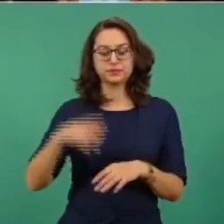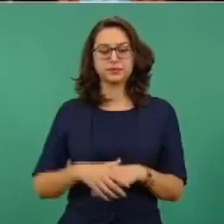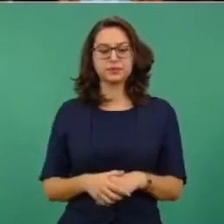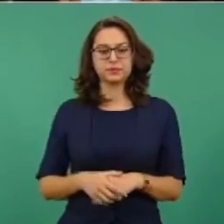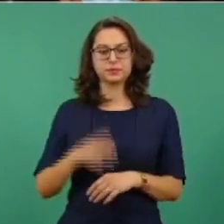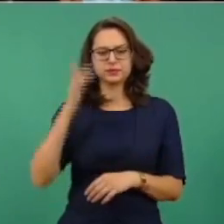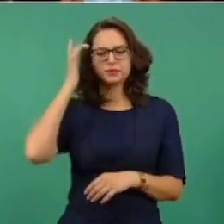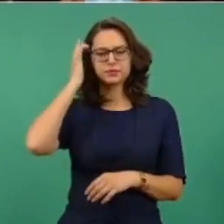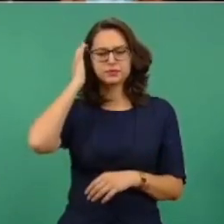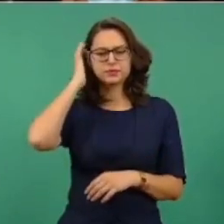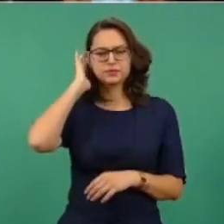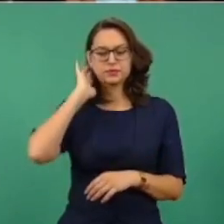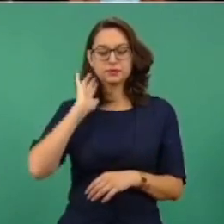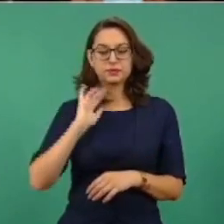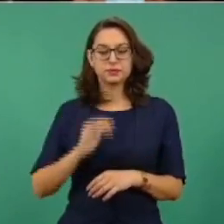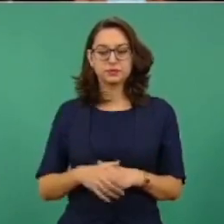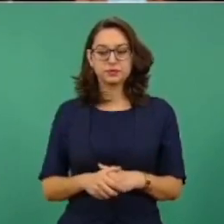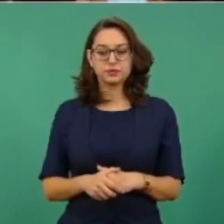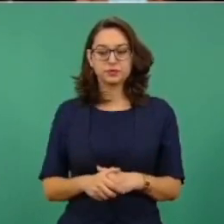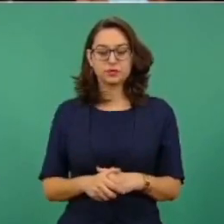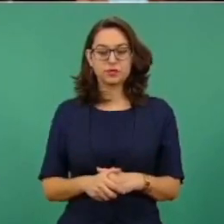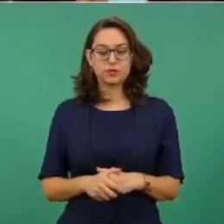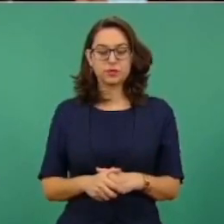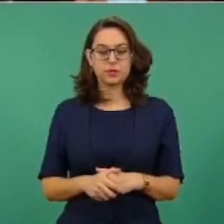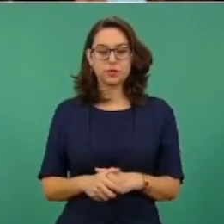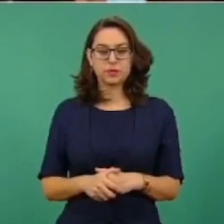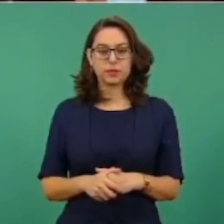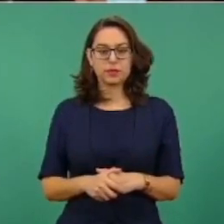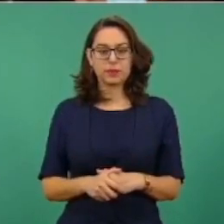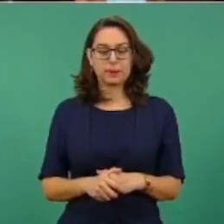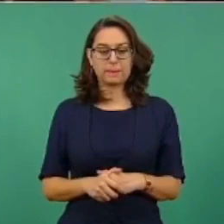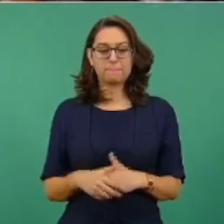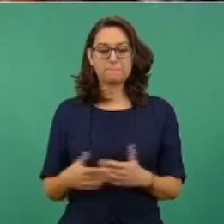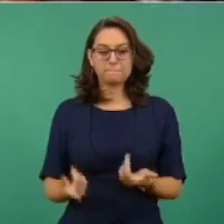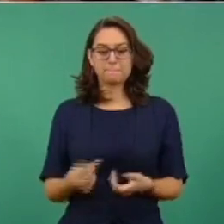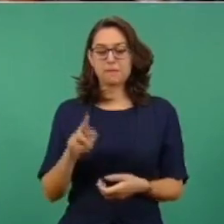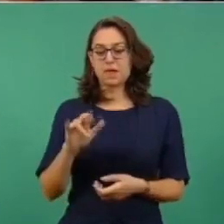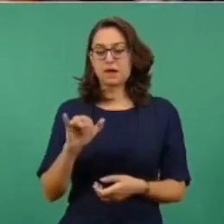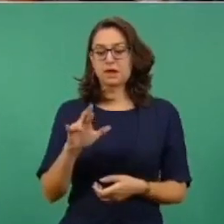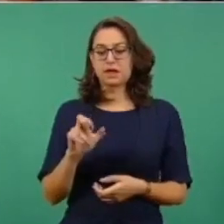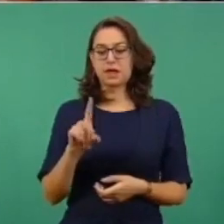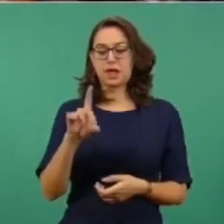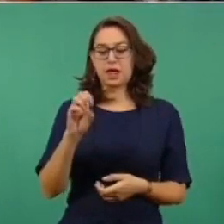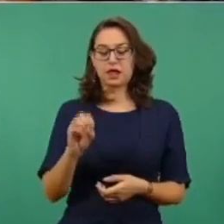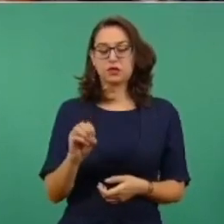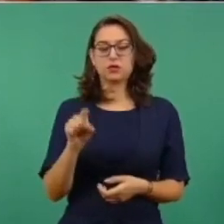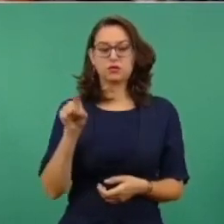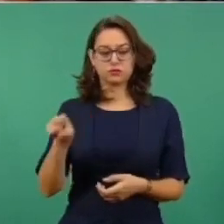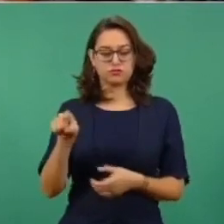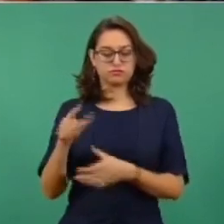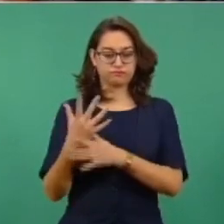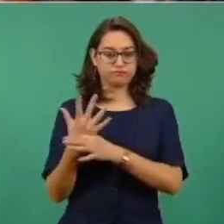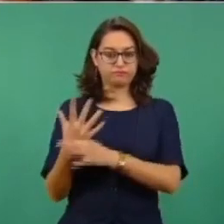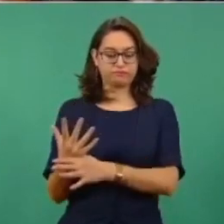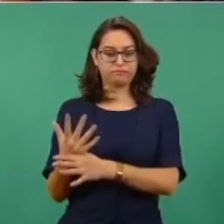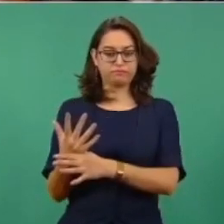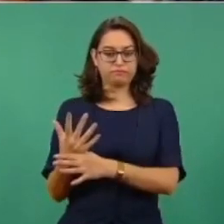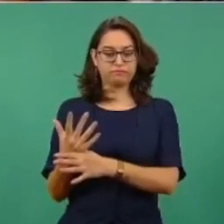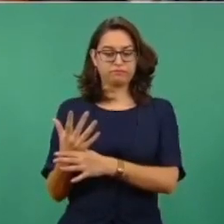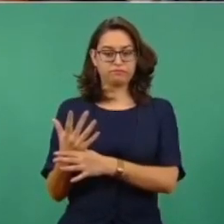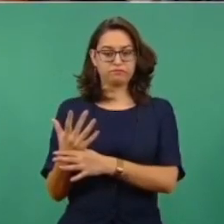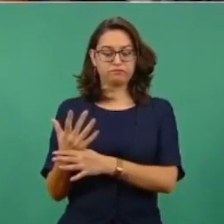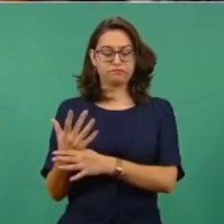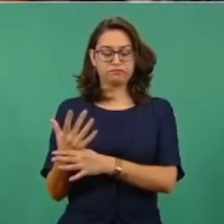Supuestamente afirma Ricardo Ravelo en esa nota que el Alejandro